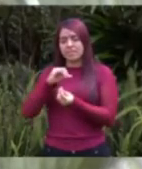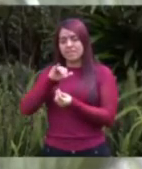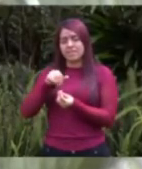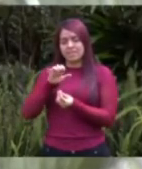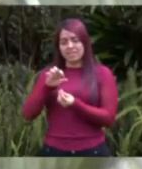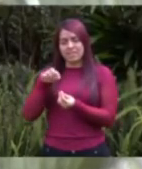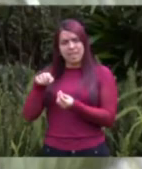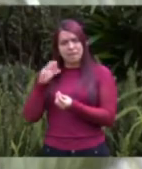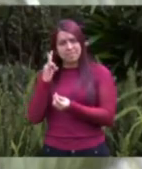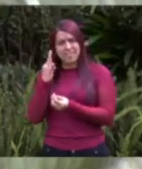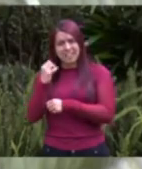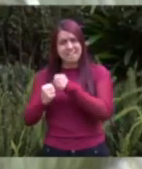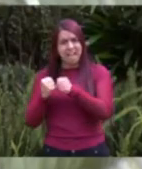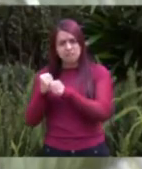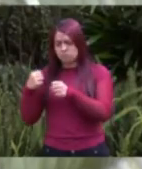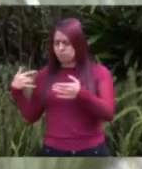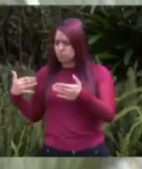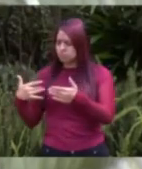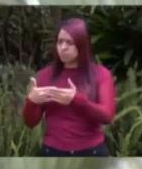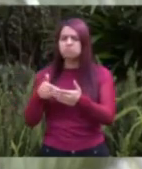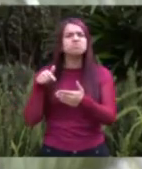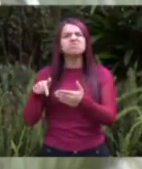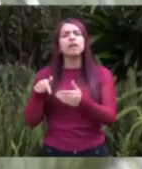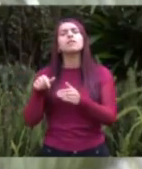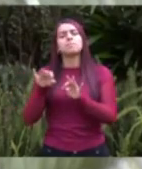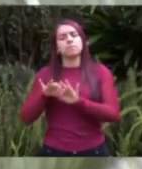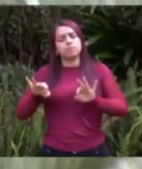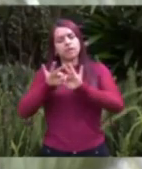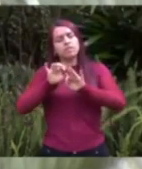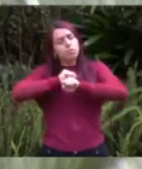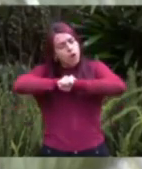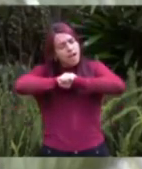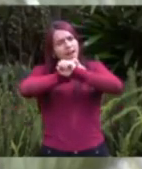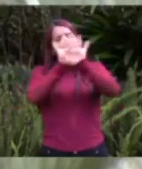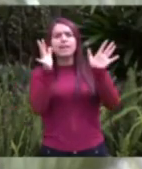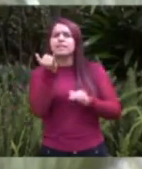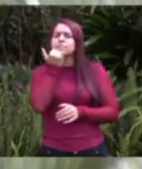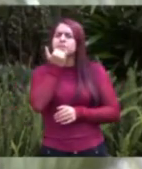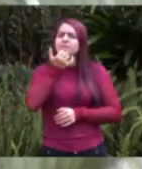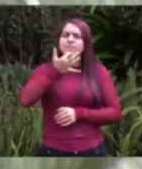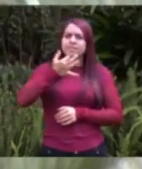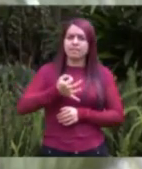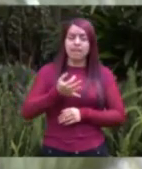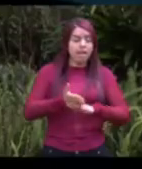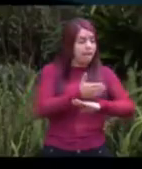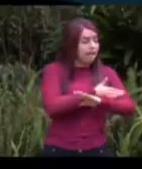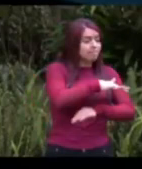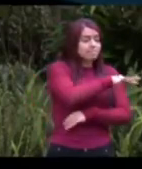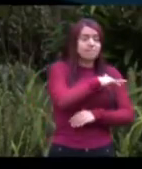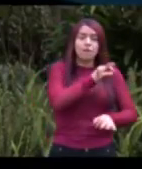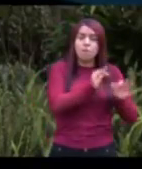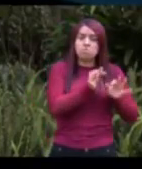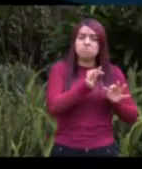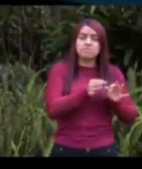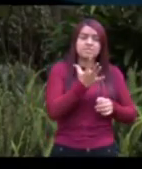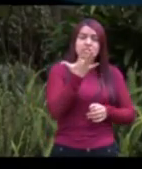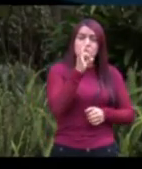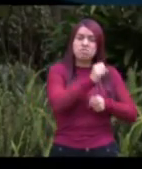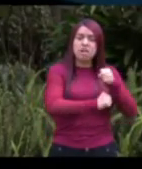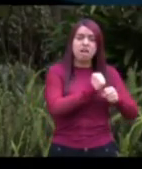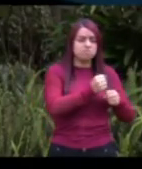3 años, en materia de esclarecimiento de la verdad, mucho más de lo que hizo la justicia ordinaria en 50